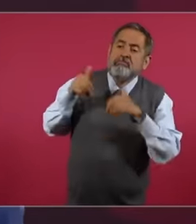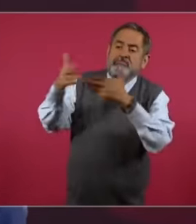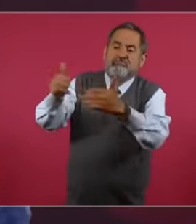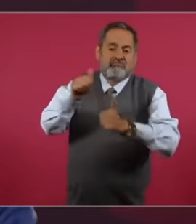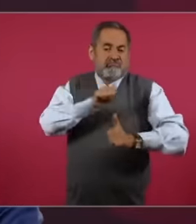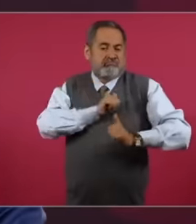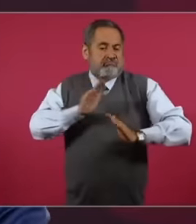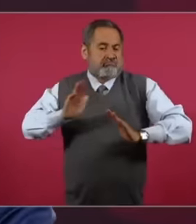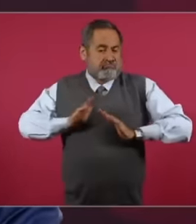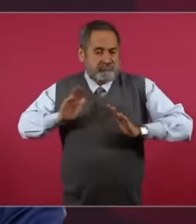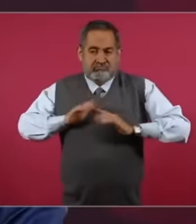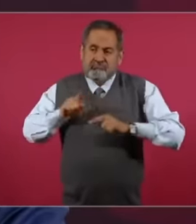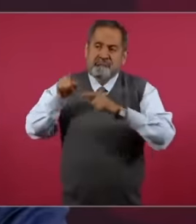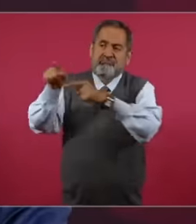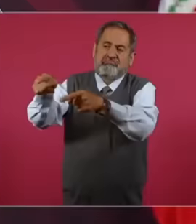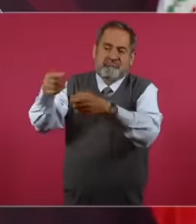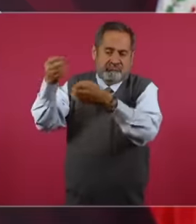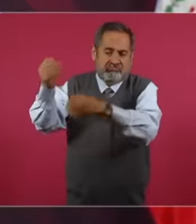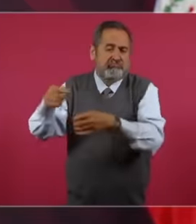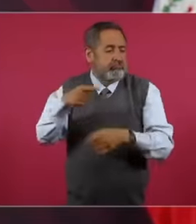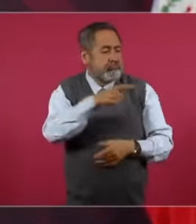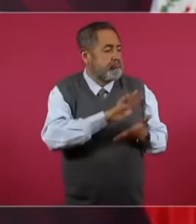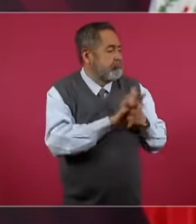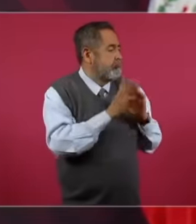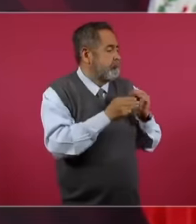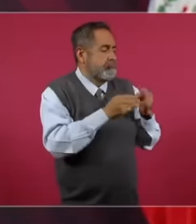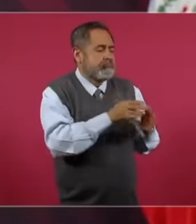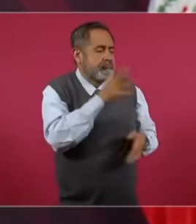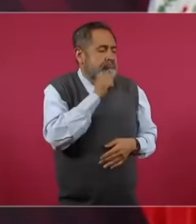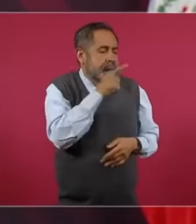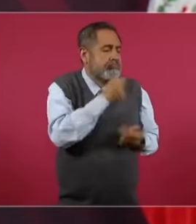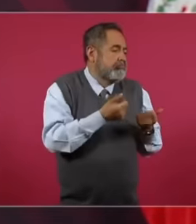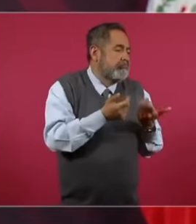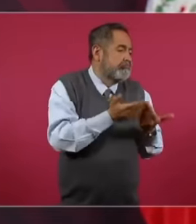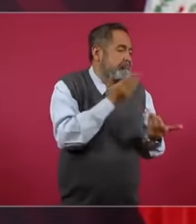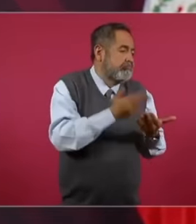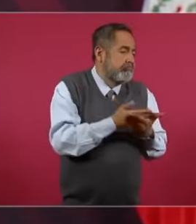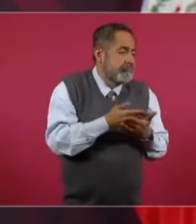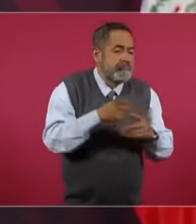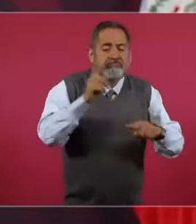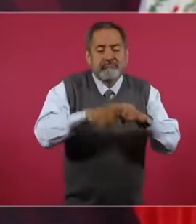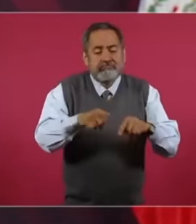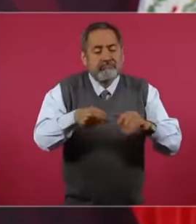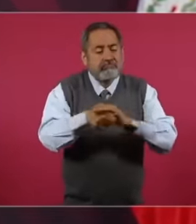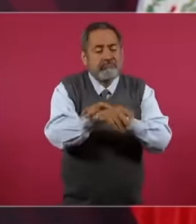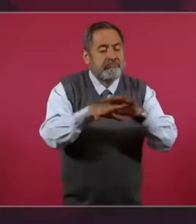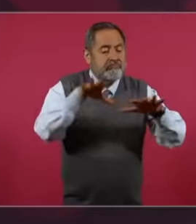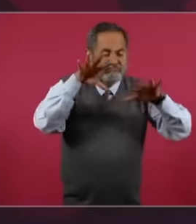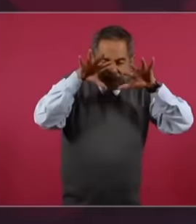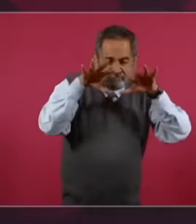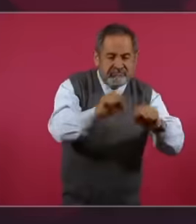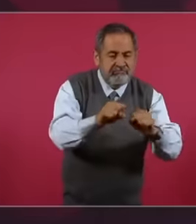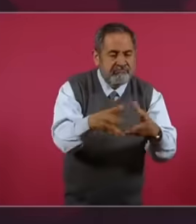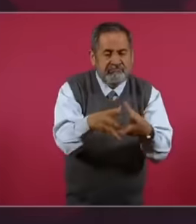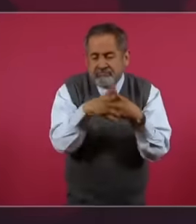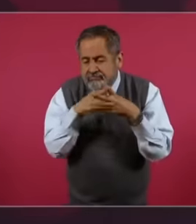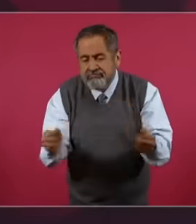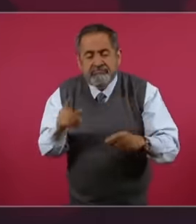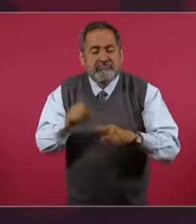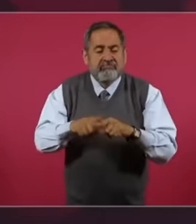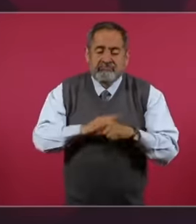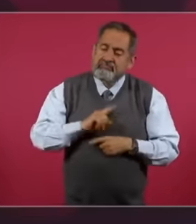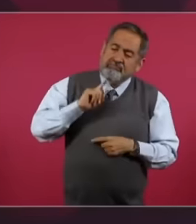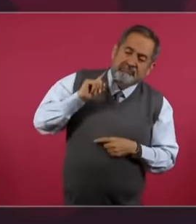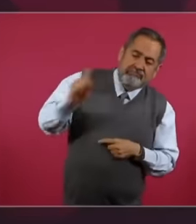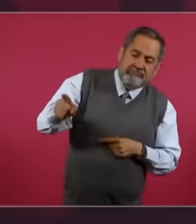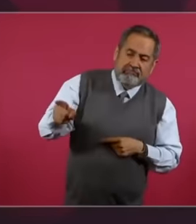municipales, ni por la banda que dominaba en ese entonces, sino que fue